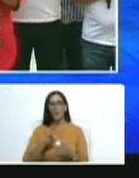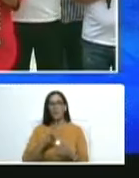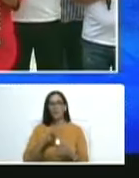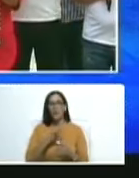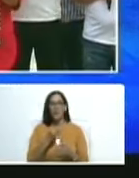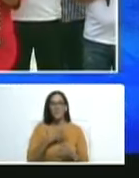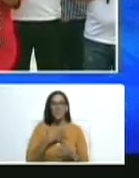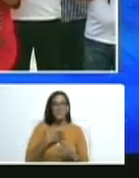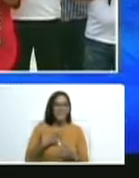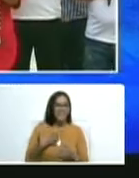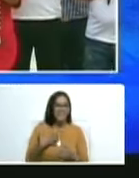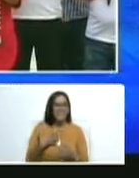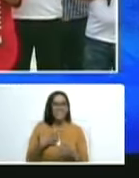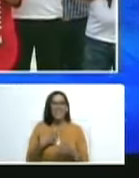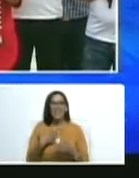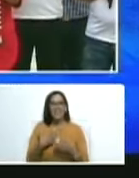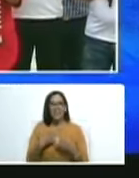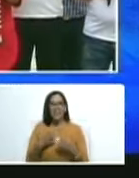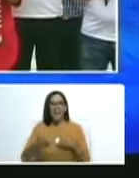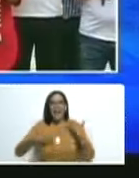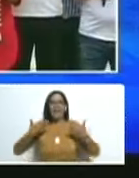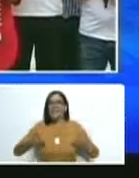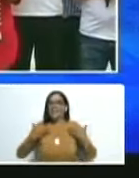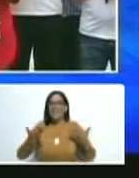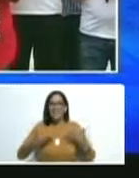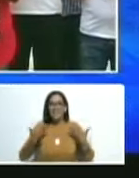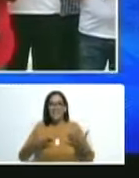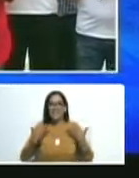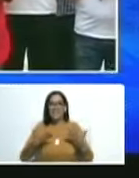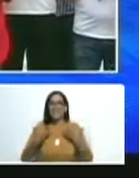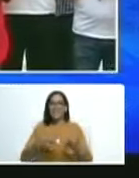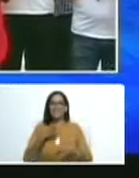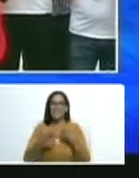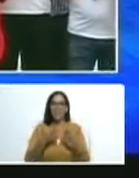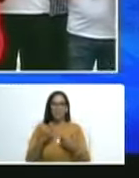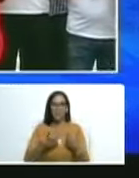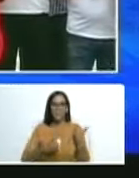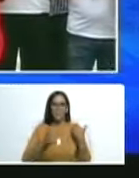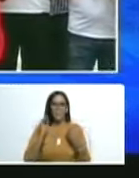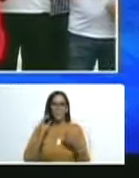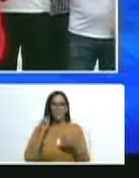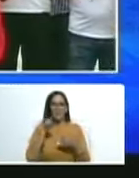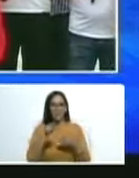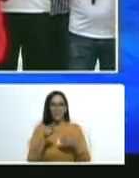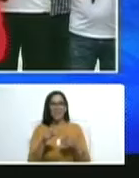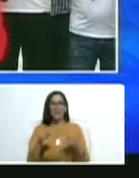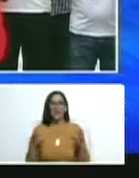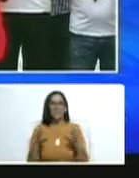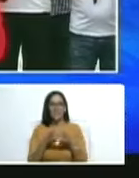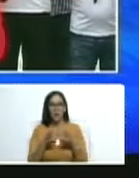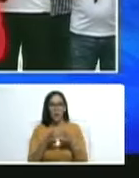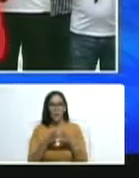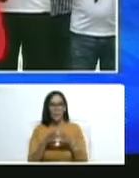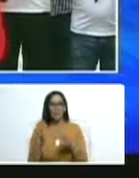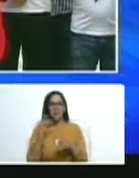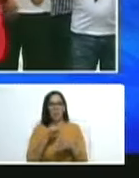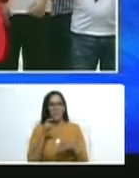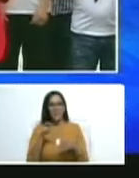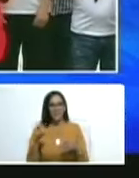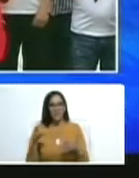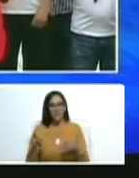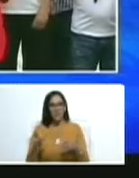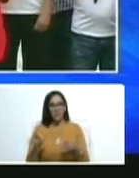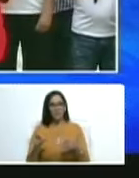No se me quita la alegría que siento, presidente, de hablar con usted, con este grupo de personas